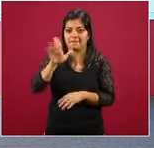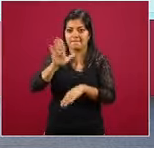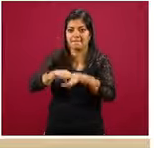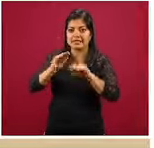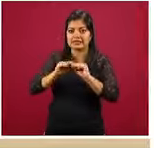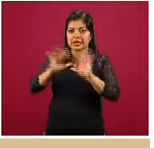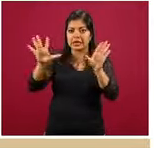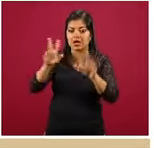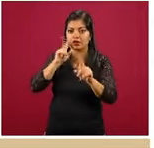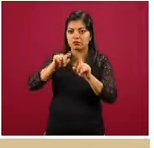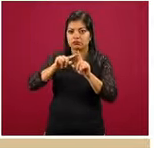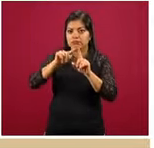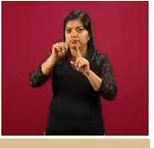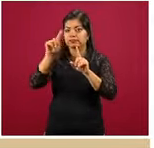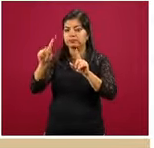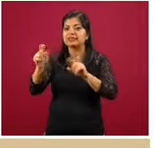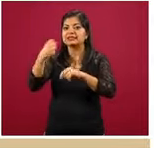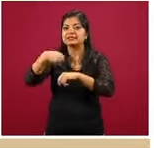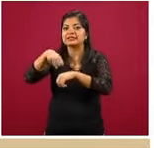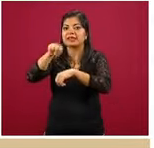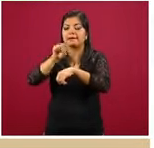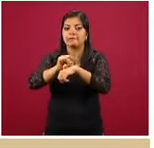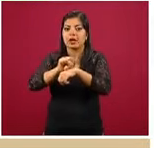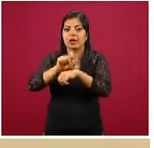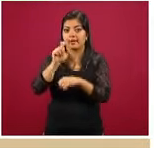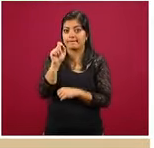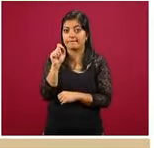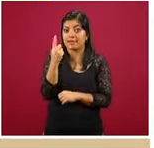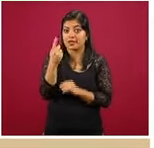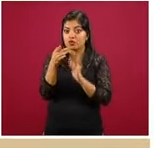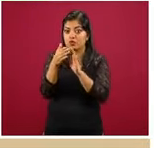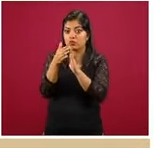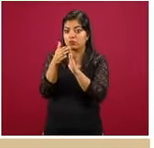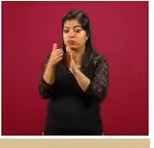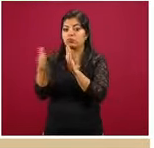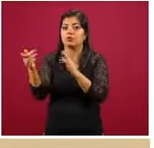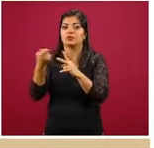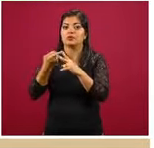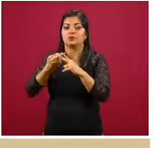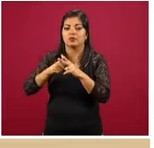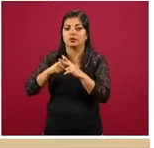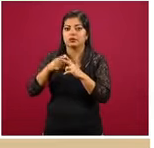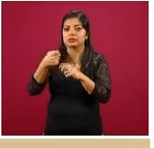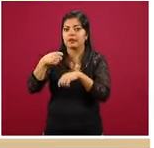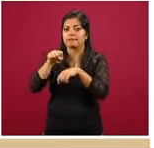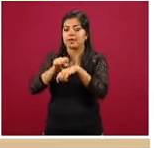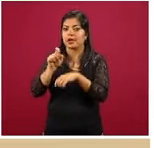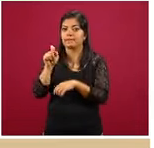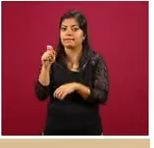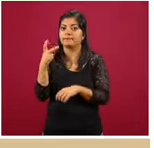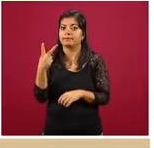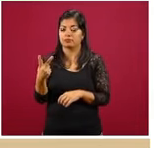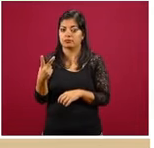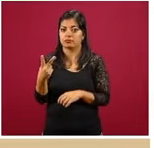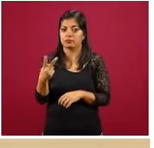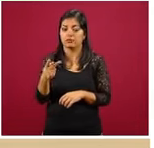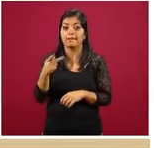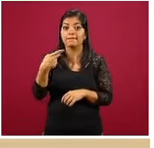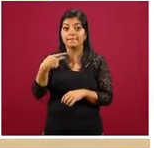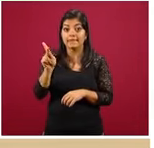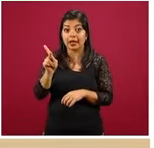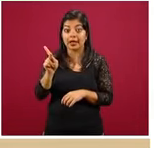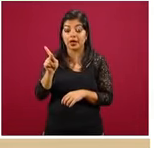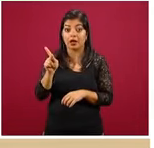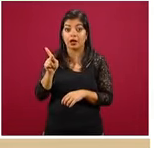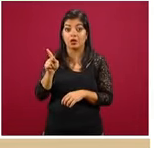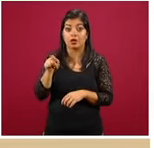formó esta meseta después de la semana 21, prácticamente la 22. Sin embargo, en vez de continuar